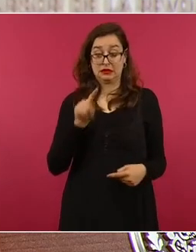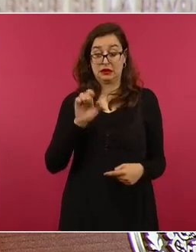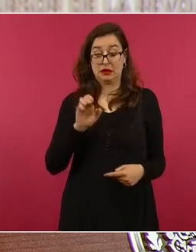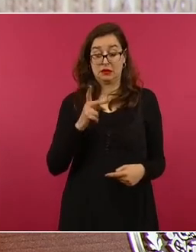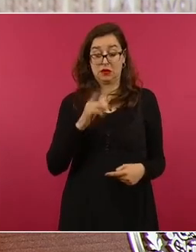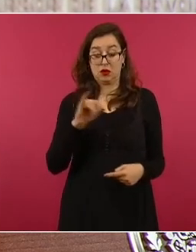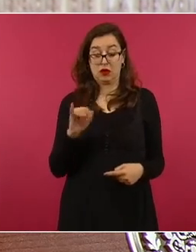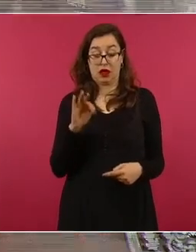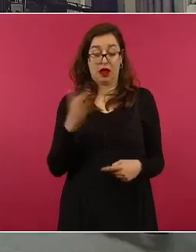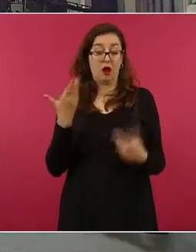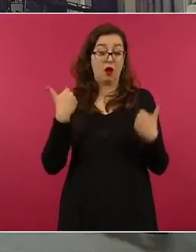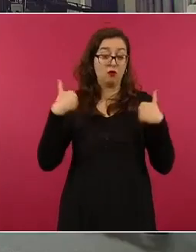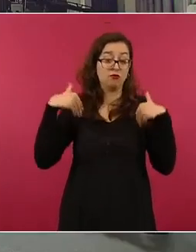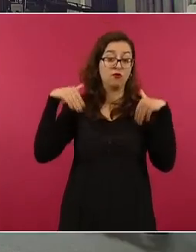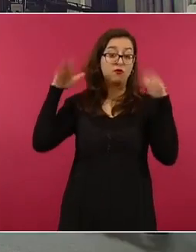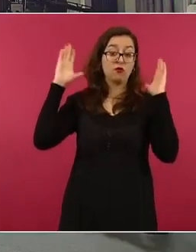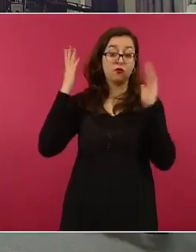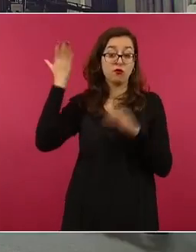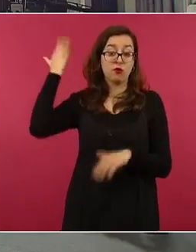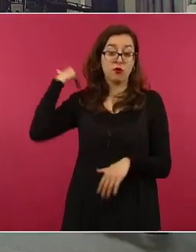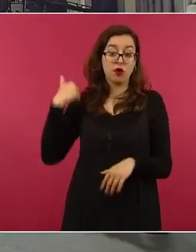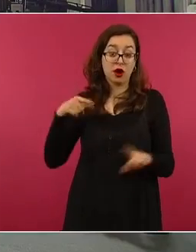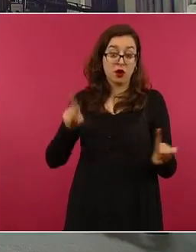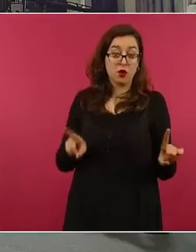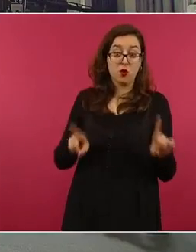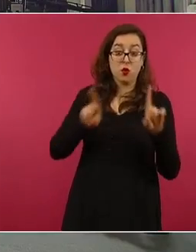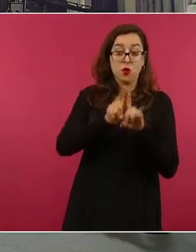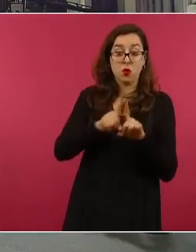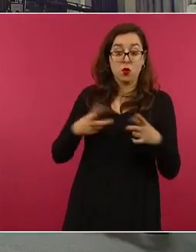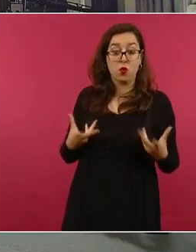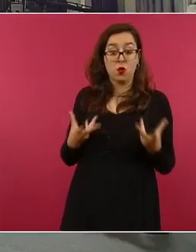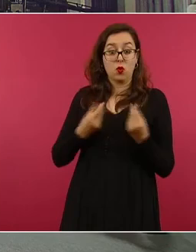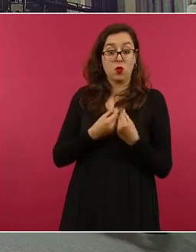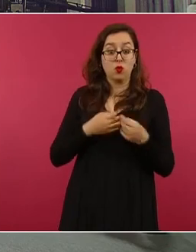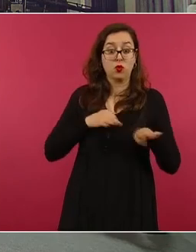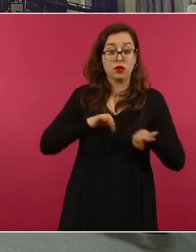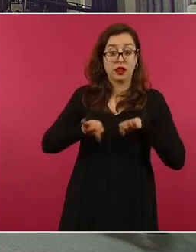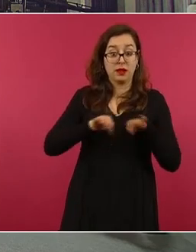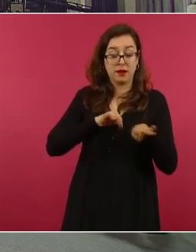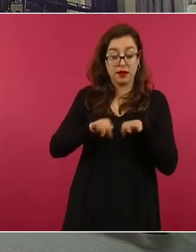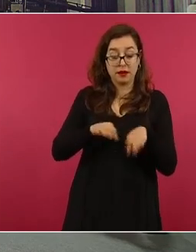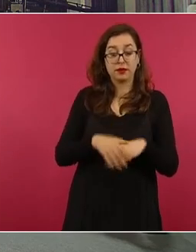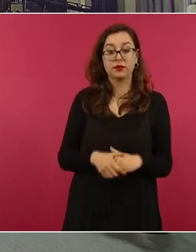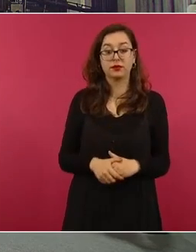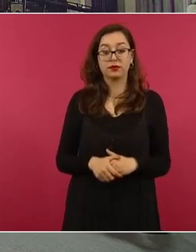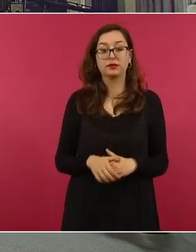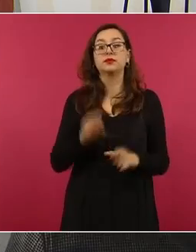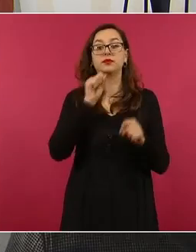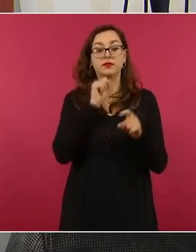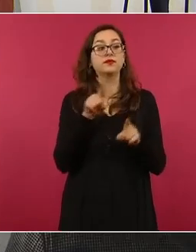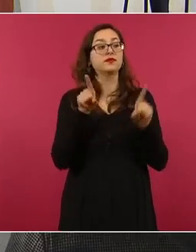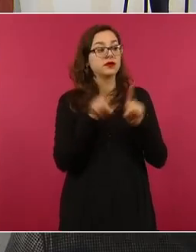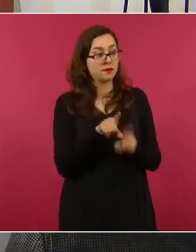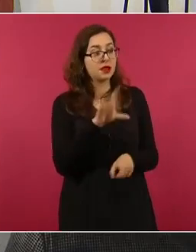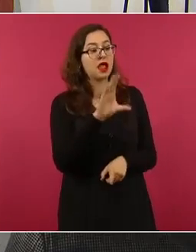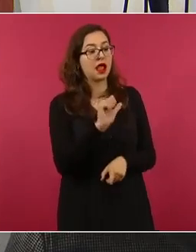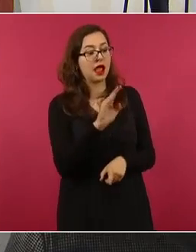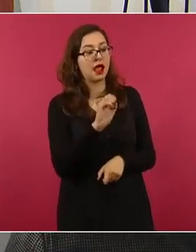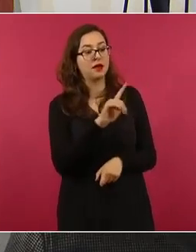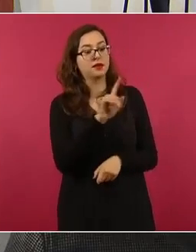¿Qué, es asesor? ¿Qué fue? Asesor, es asesor de Cabeza de Vaca también. Sí,